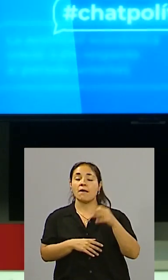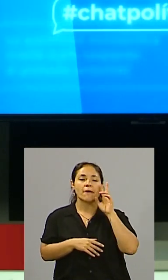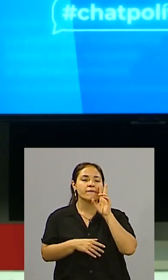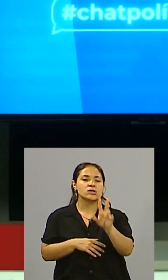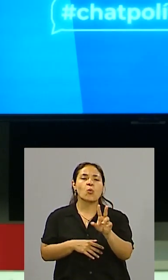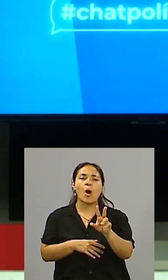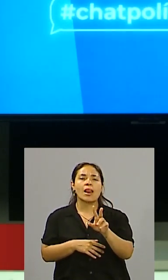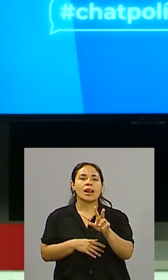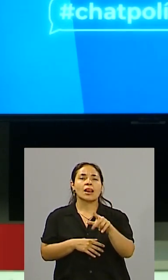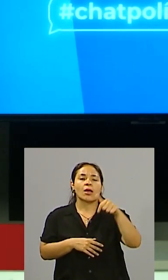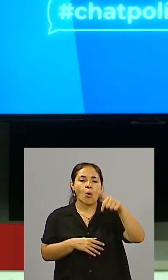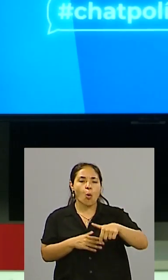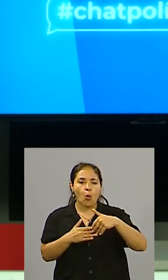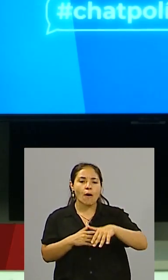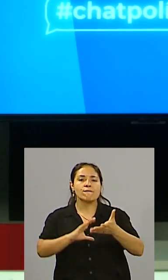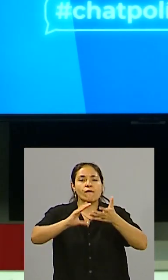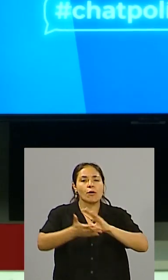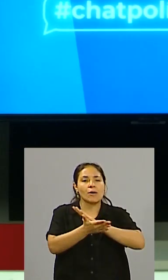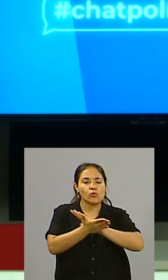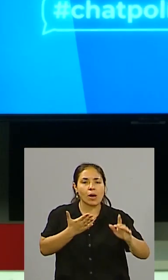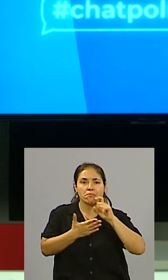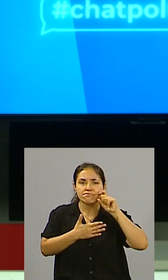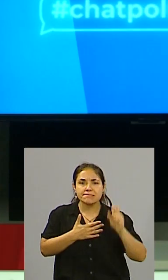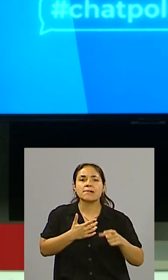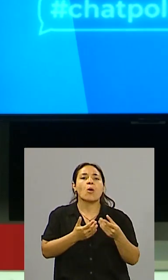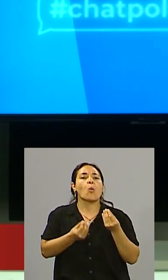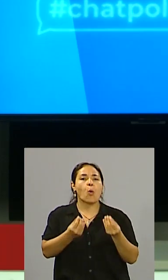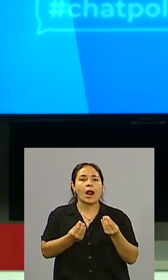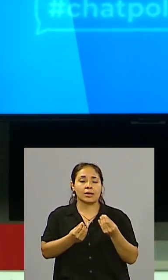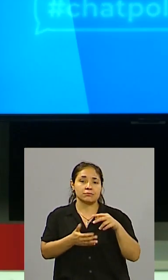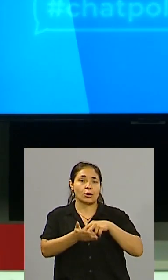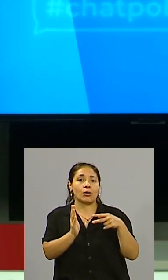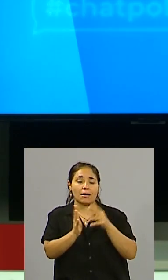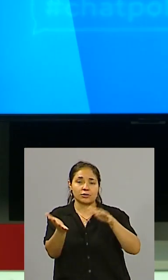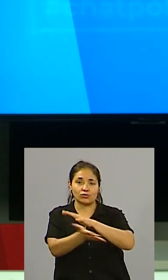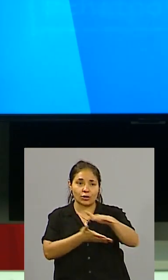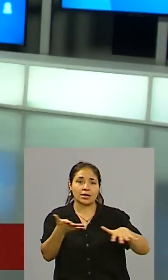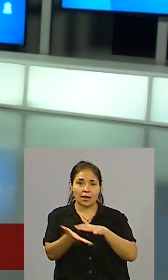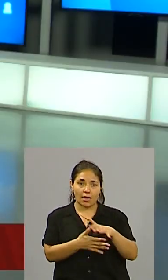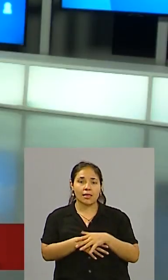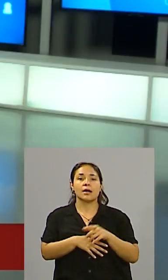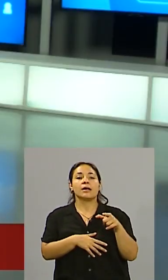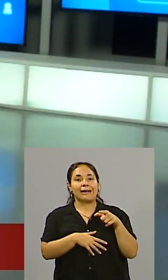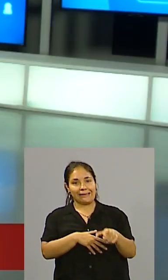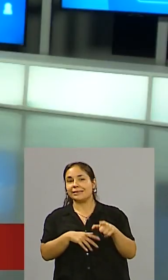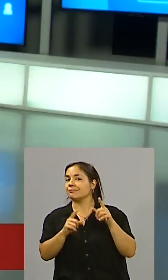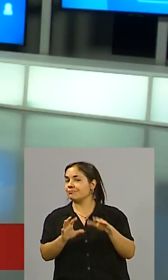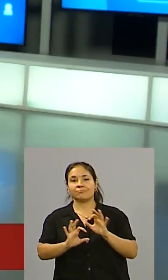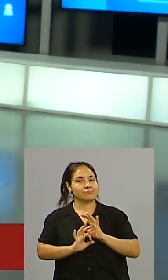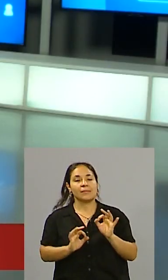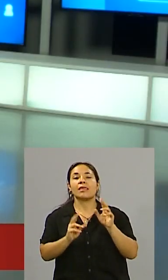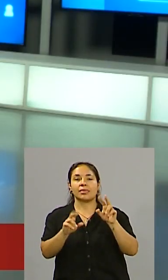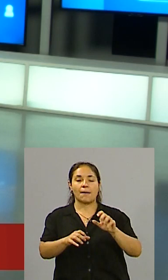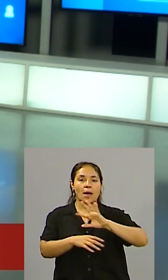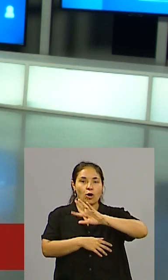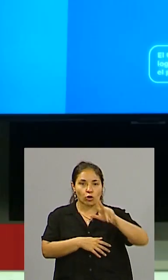cuáles son hoy las nuevas modalidades, los nuevos hechos que están afectando a la ciudadanía. Y ahí entra toda esta cuestión de robos,